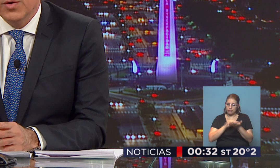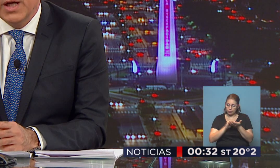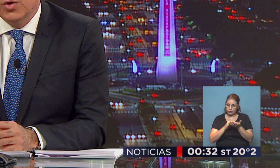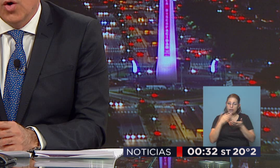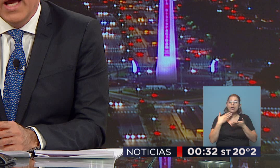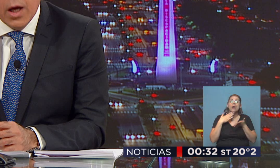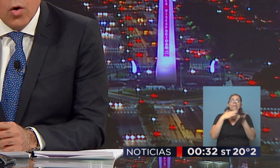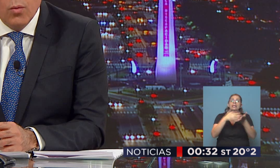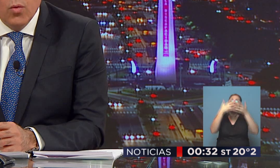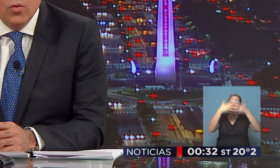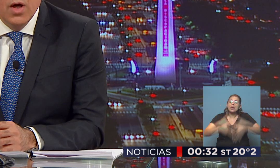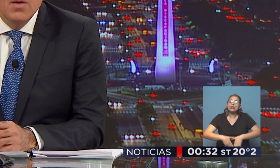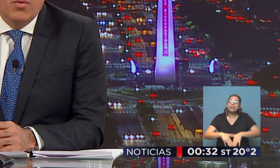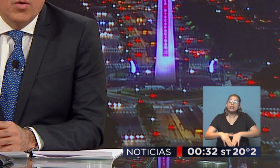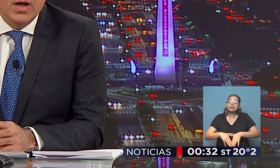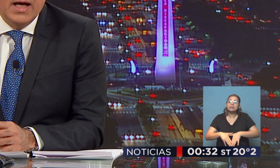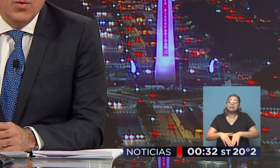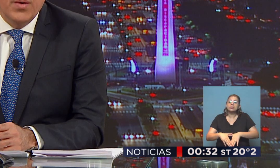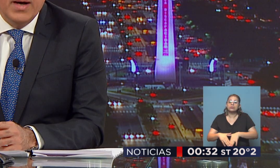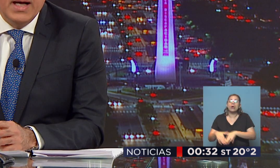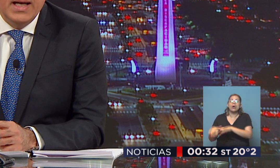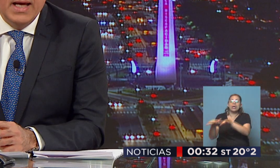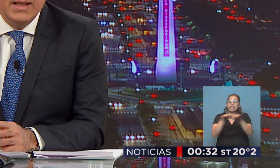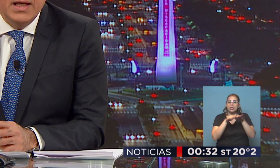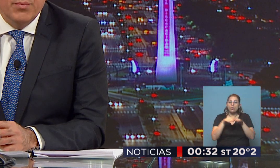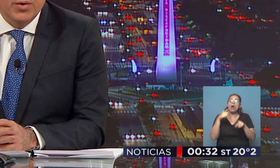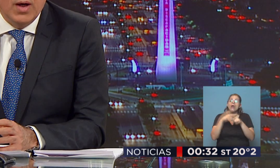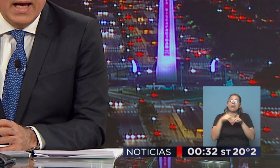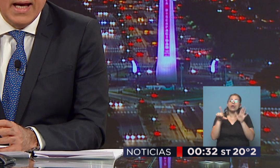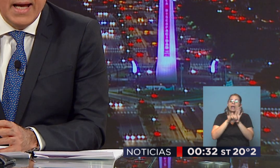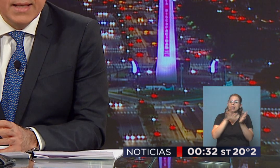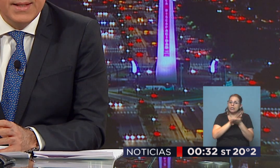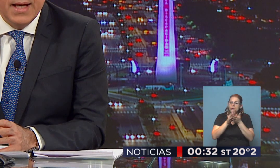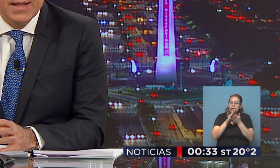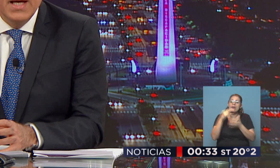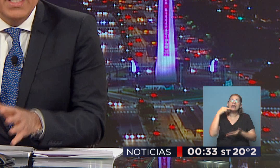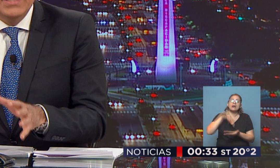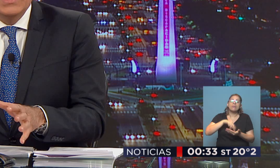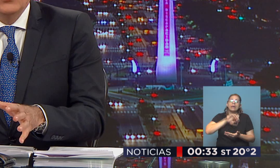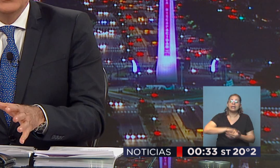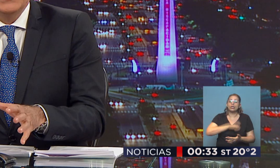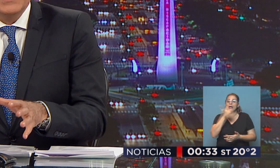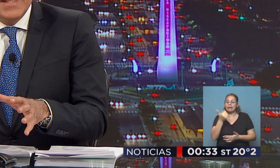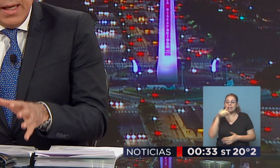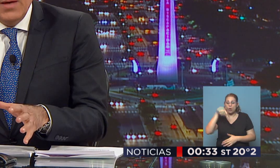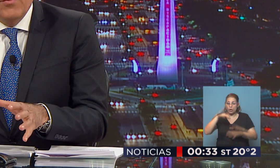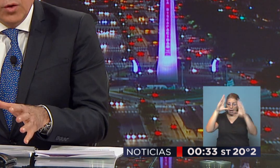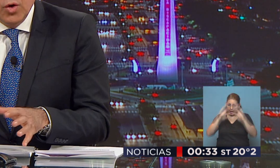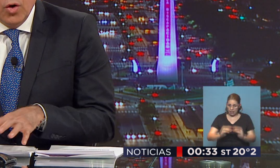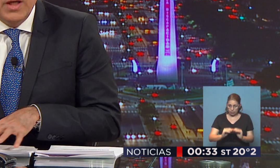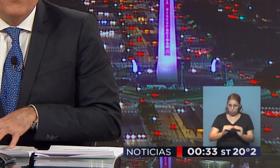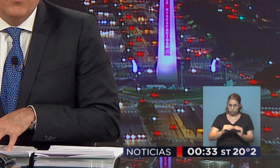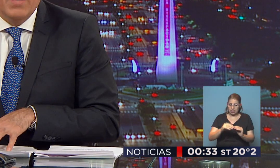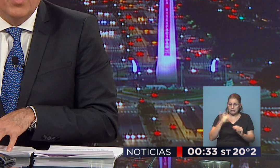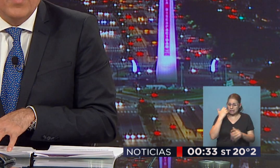un proyecto en común por la nueva ley del impuesto a las ganancias. Esta noche se